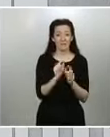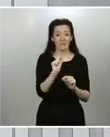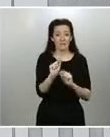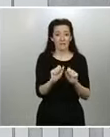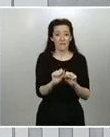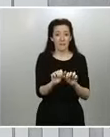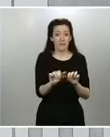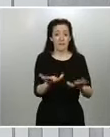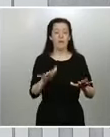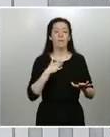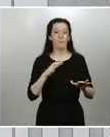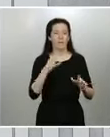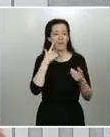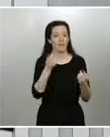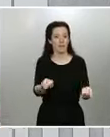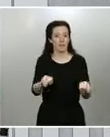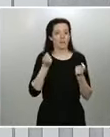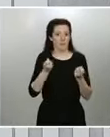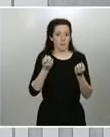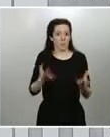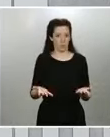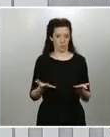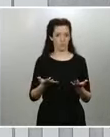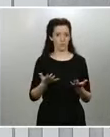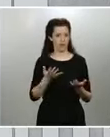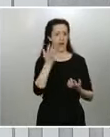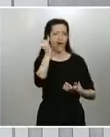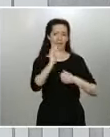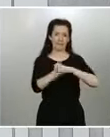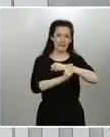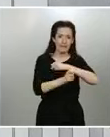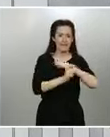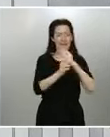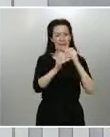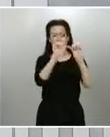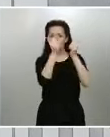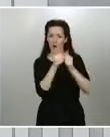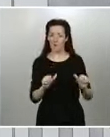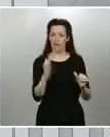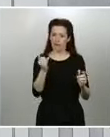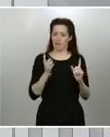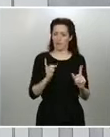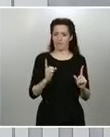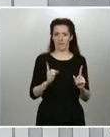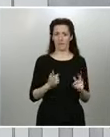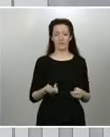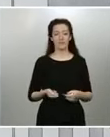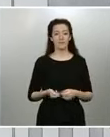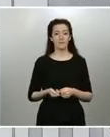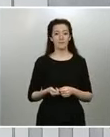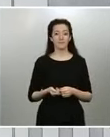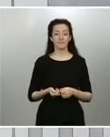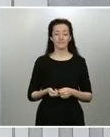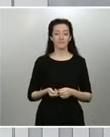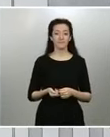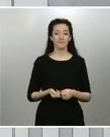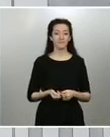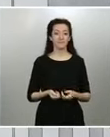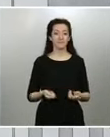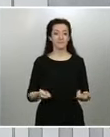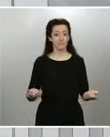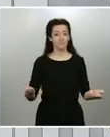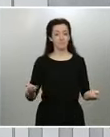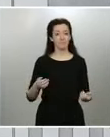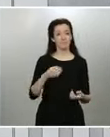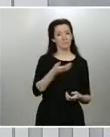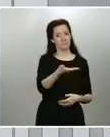insisto muy muy eficaces en definitiva de contar a nuestro juicio con un amplio respaldo ciudadano en